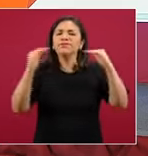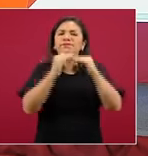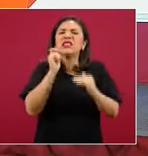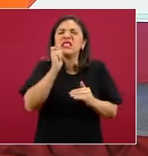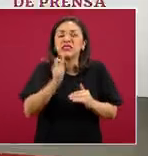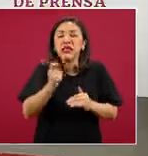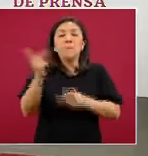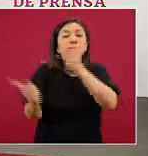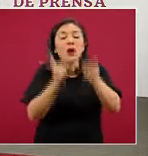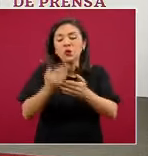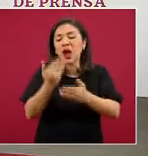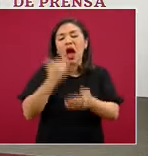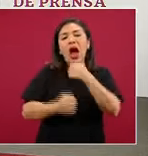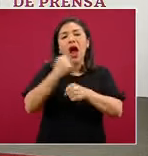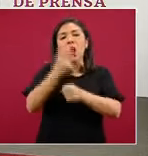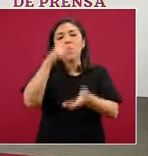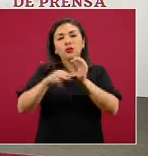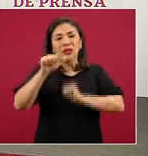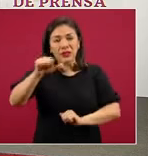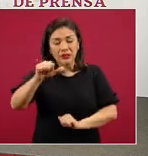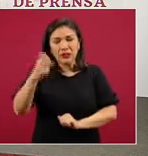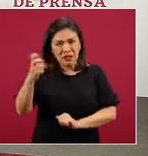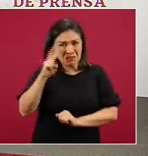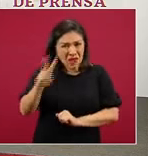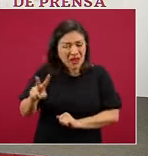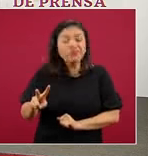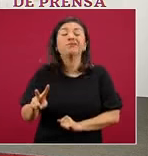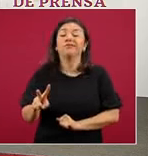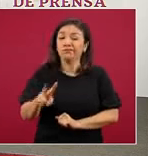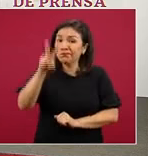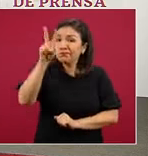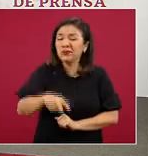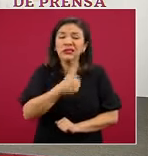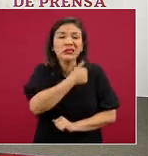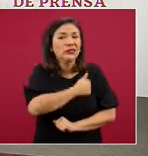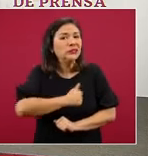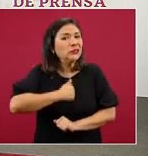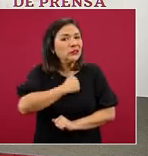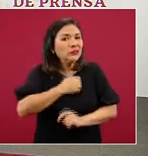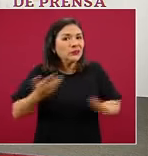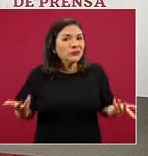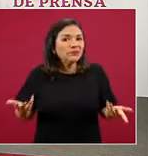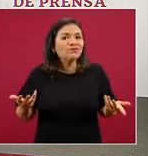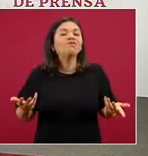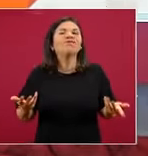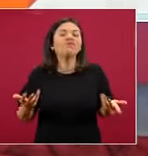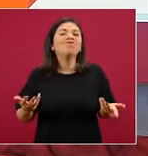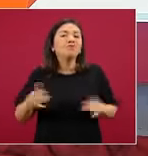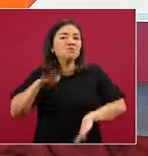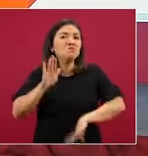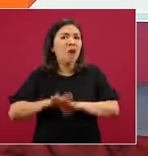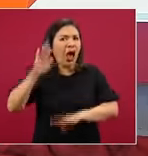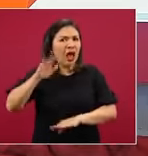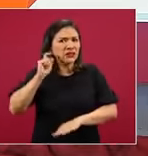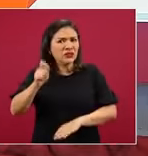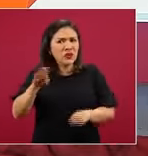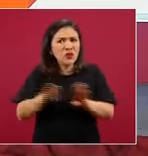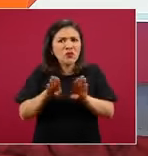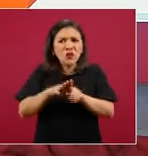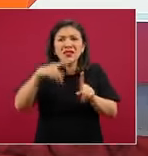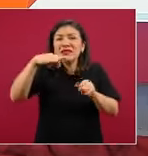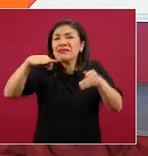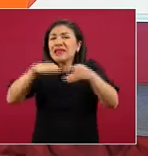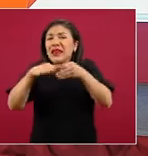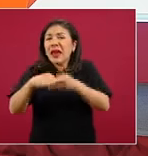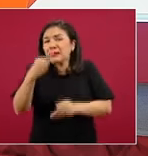del 2016 y refleja un dato que es realmente lamentable, que casi la mitad de las mujeres que